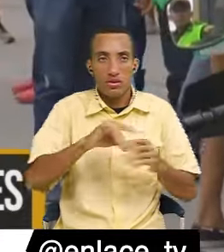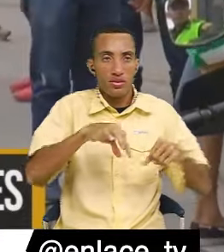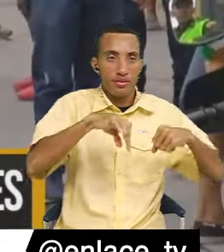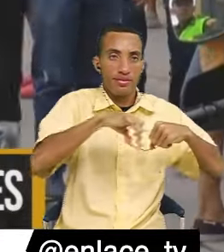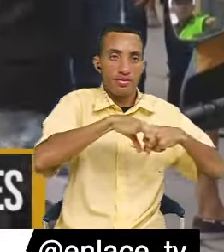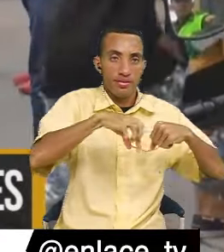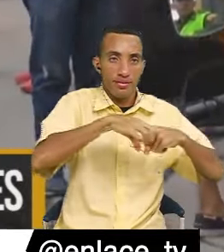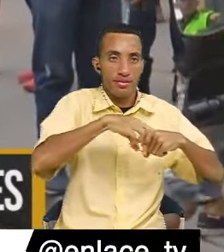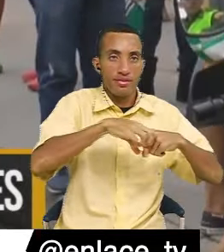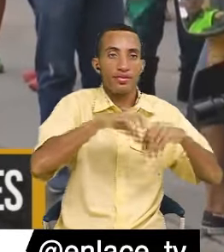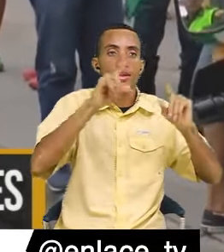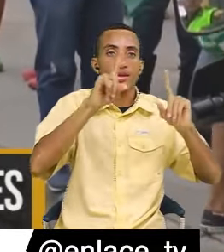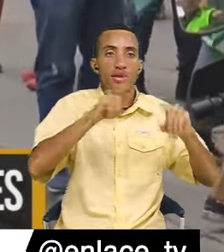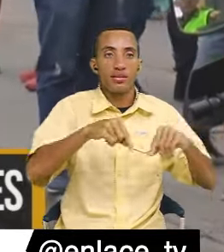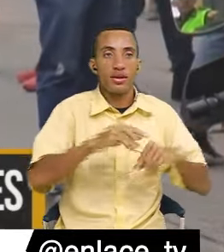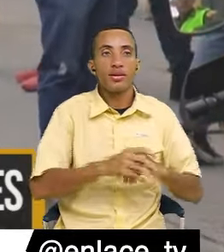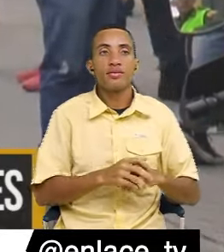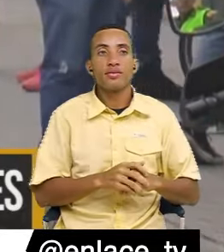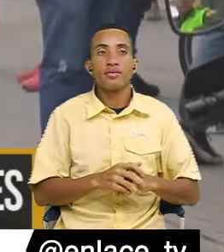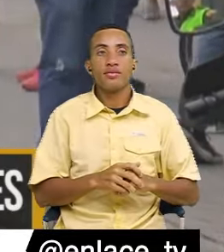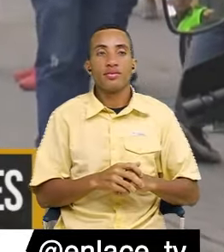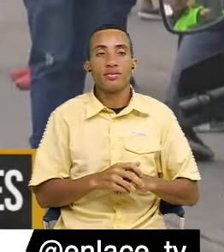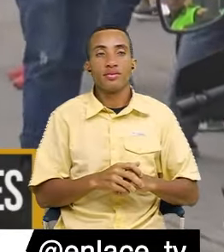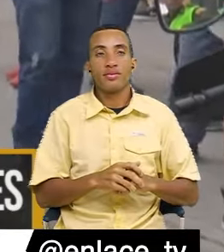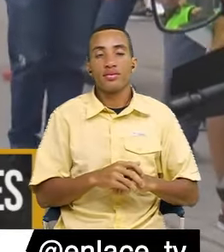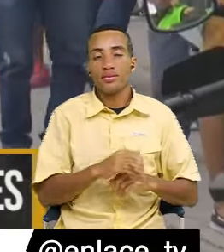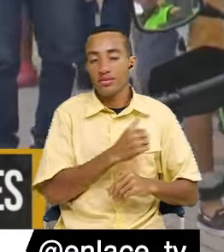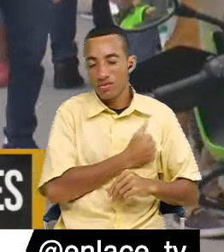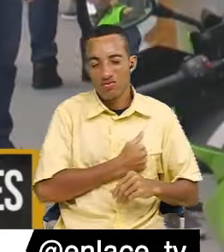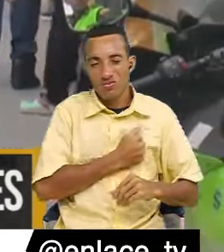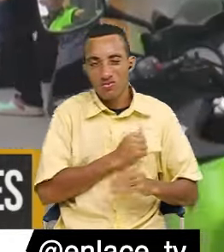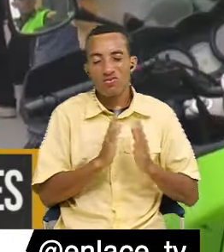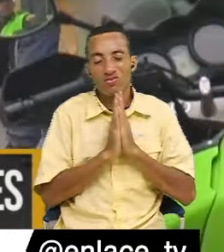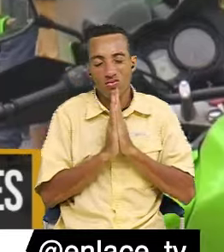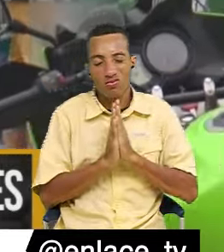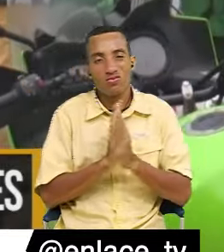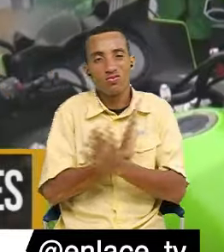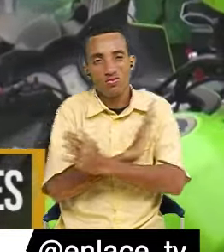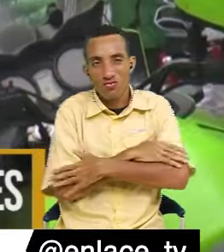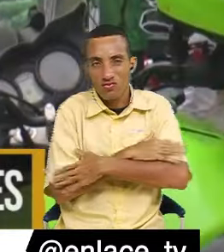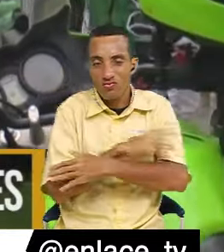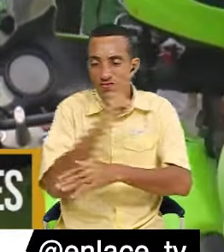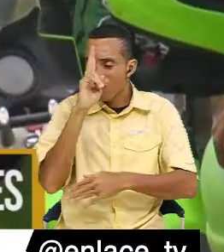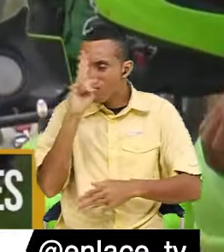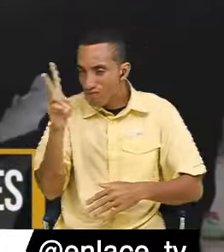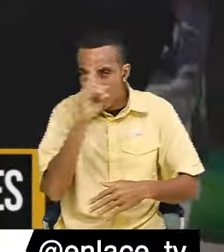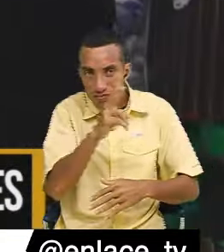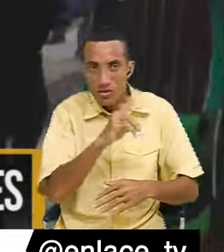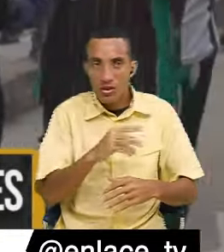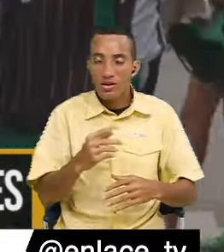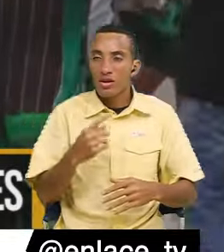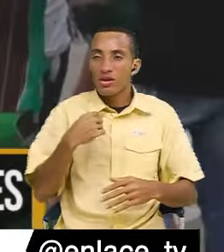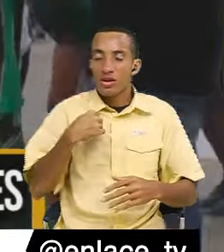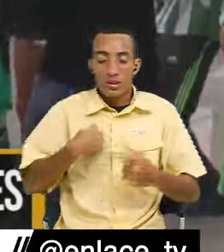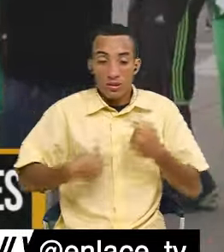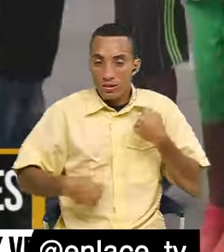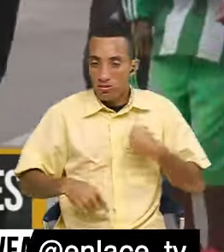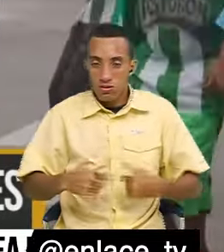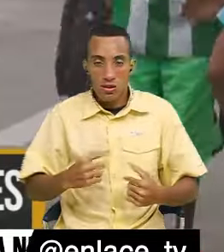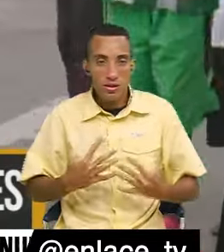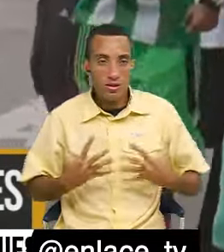de Alianza Petrolera también, la máxima cordura, el respeto y la adrenalina, toda la que quieran soltar en